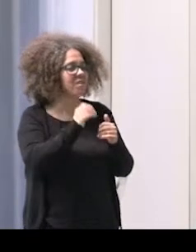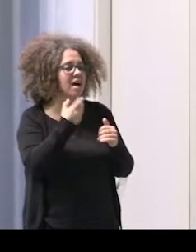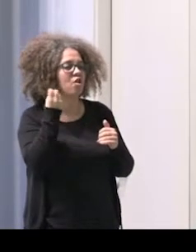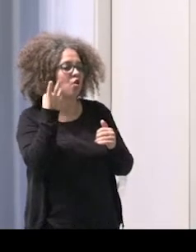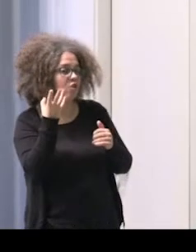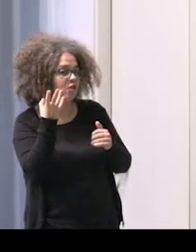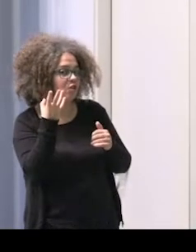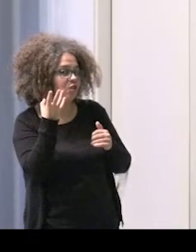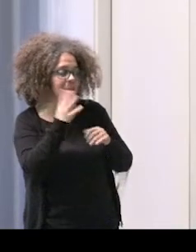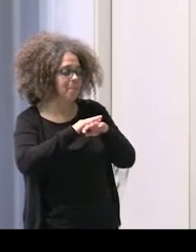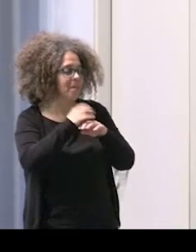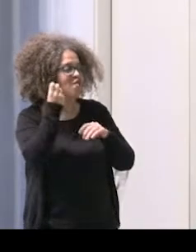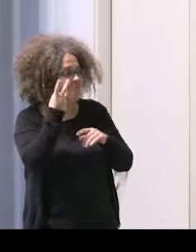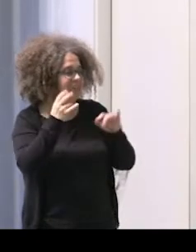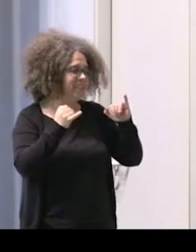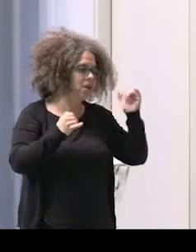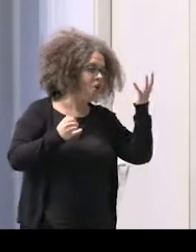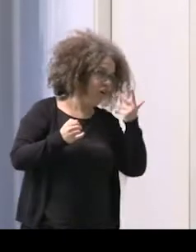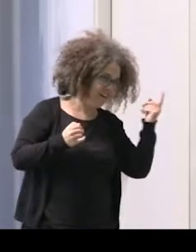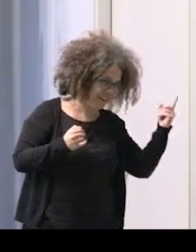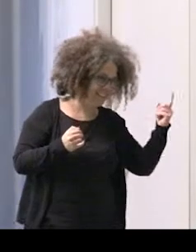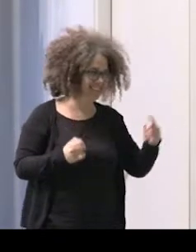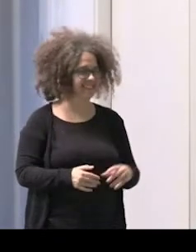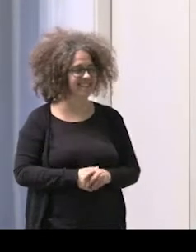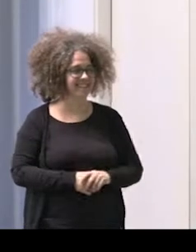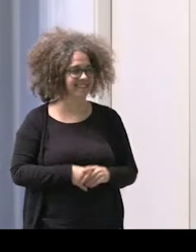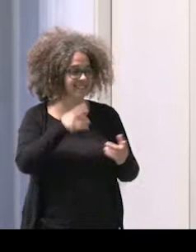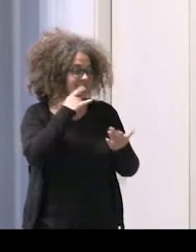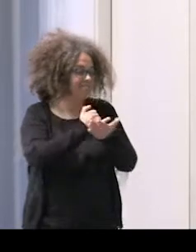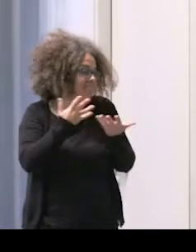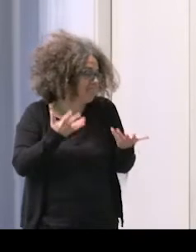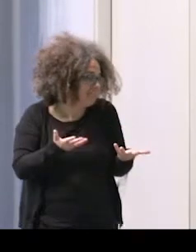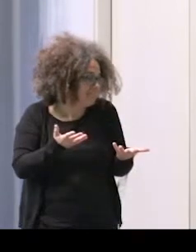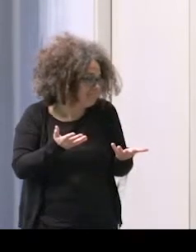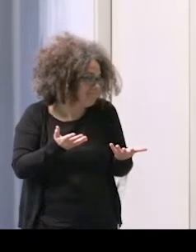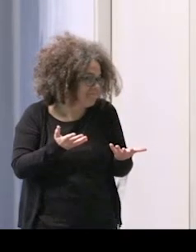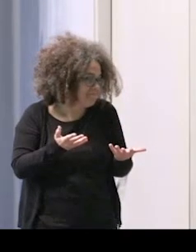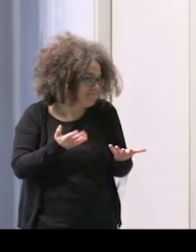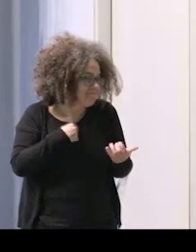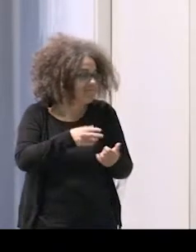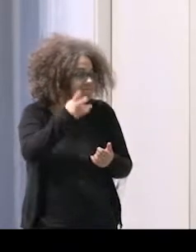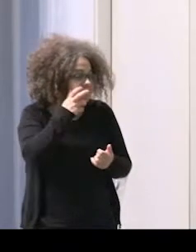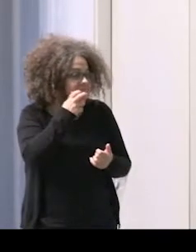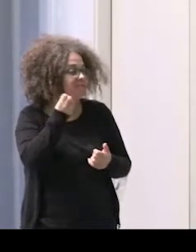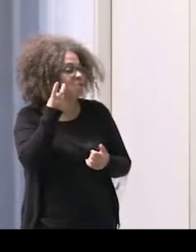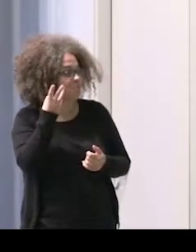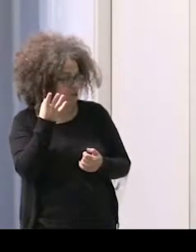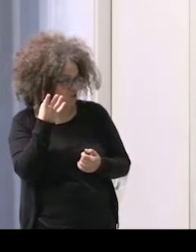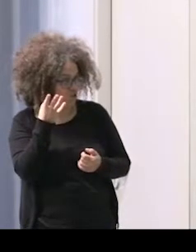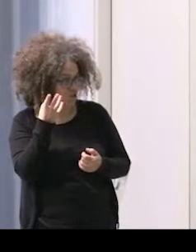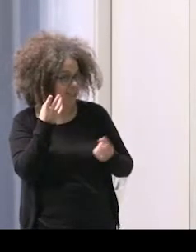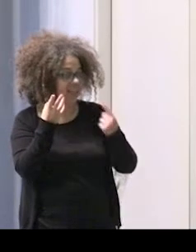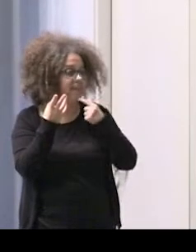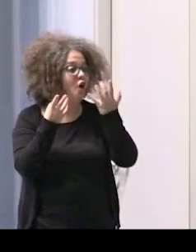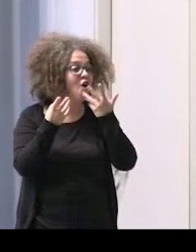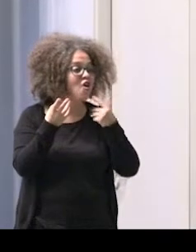Qué difícil, ¿eh? Qué difícil. Bueno, la evidencia científica demuestra que escuchar los números por un oído y los